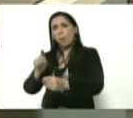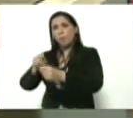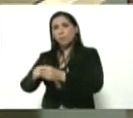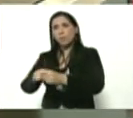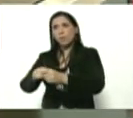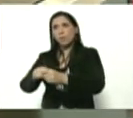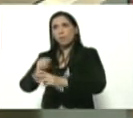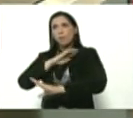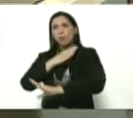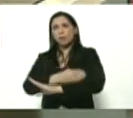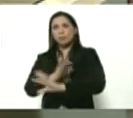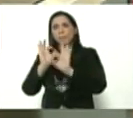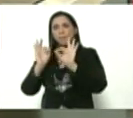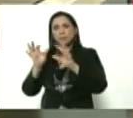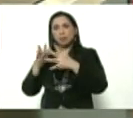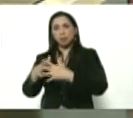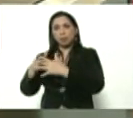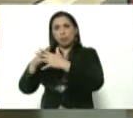de Estados Unidos,